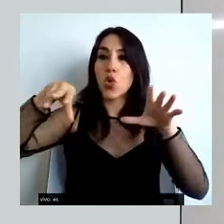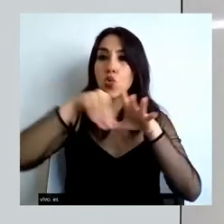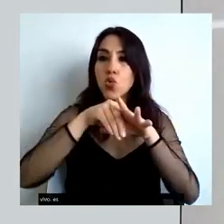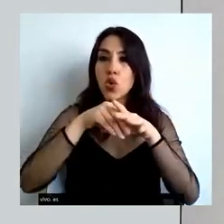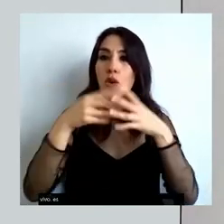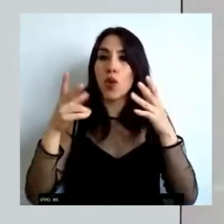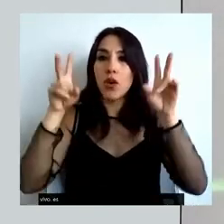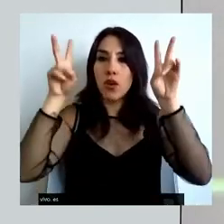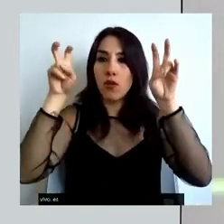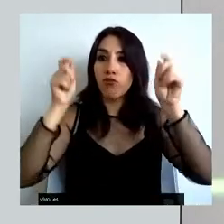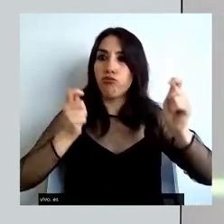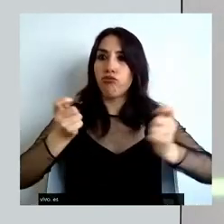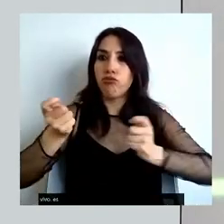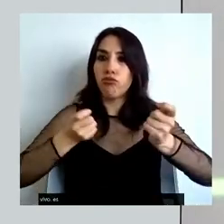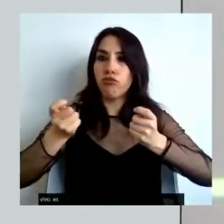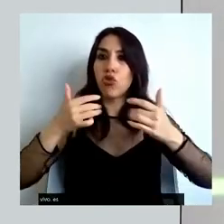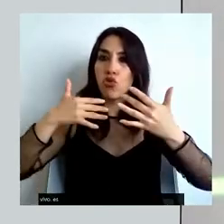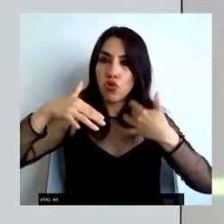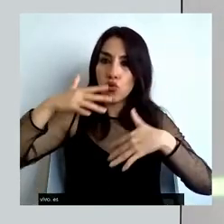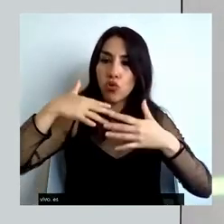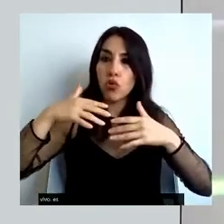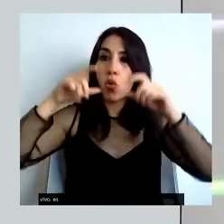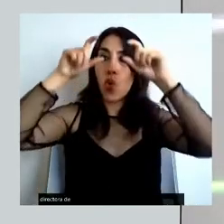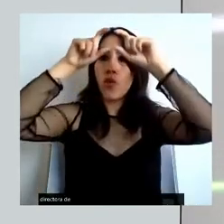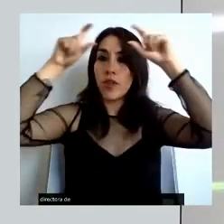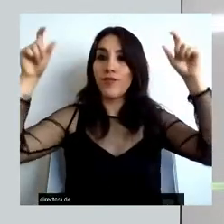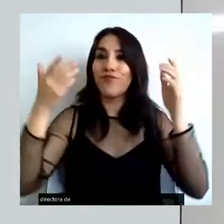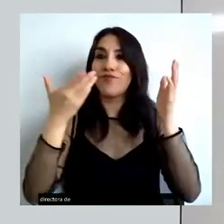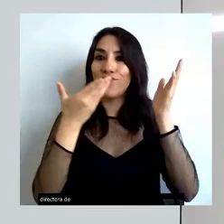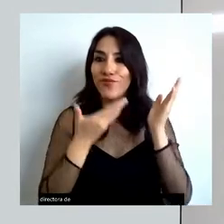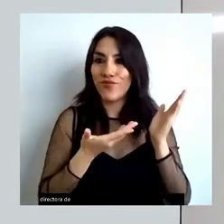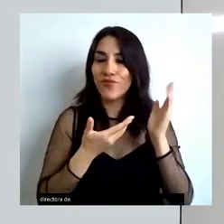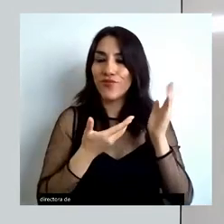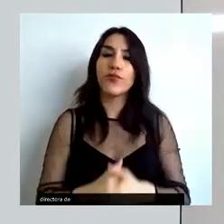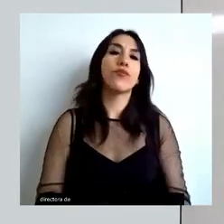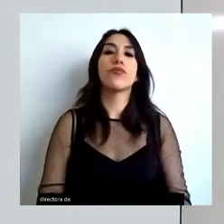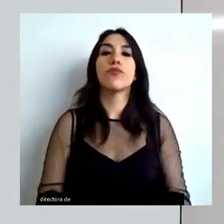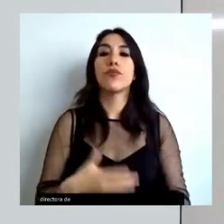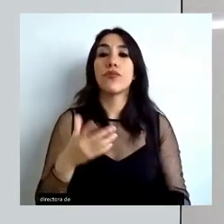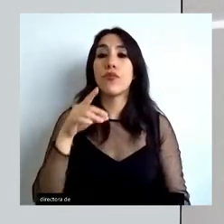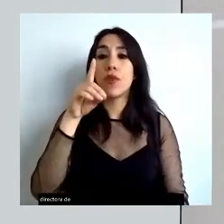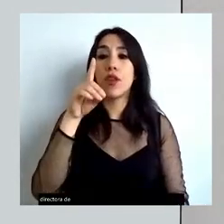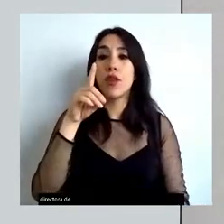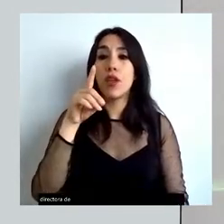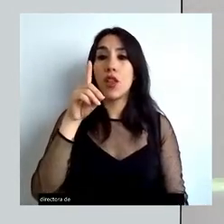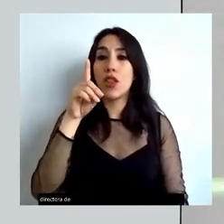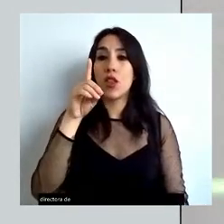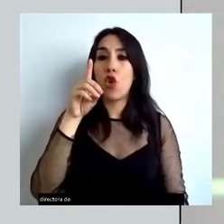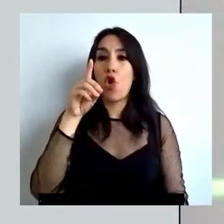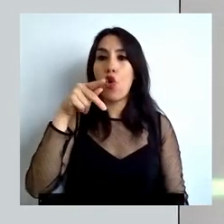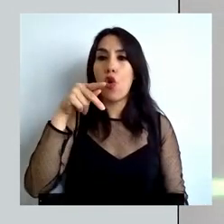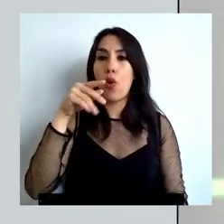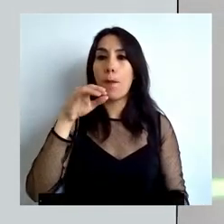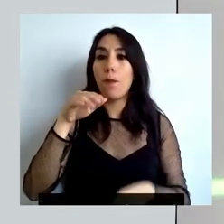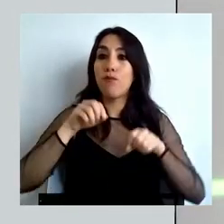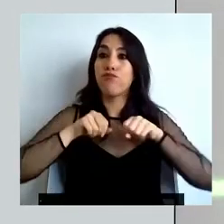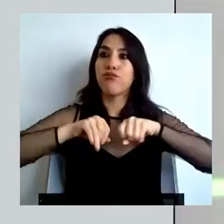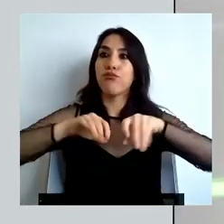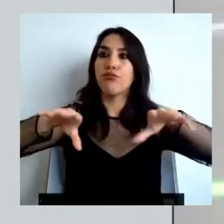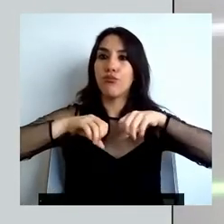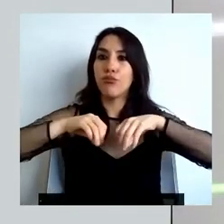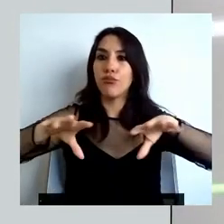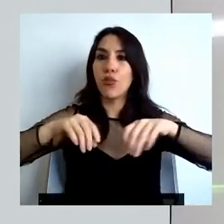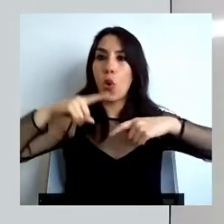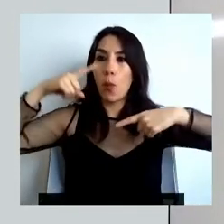Unidas. Ella es politóloga con especialidad en política internacional, periodista titulada y